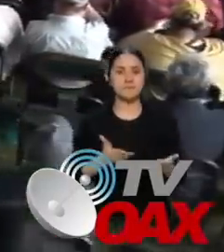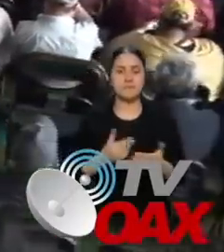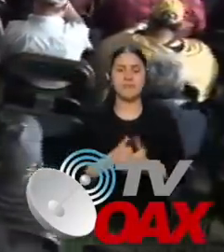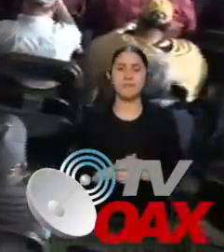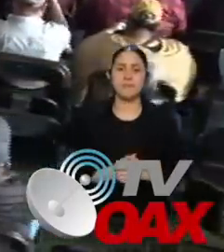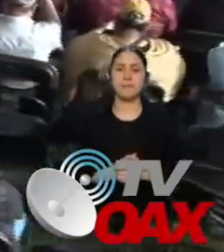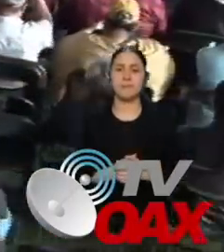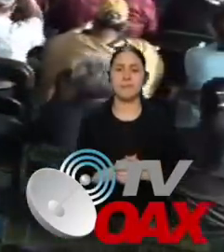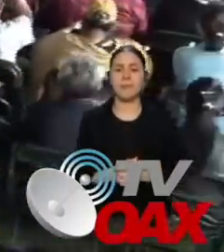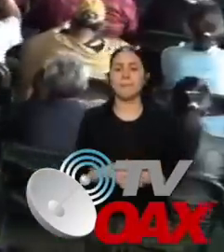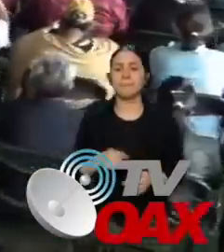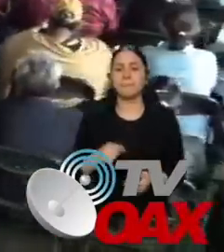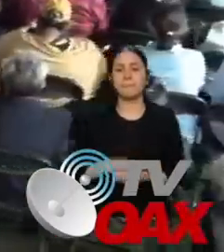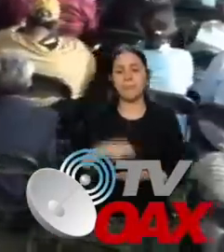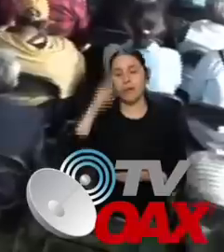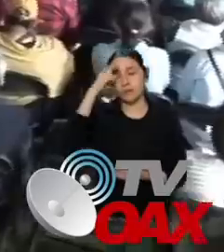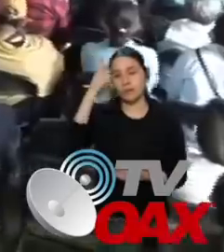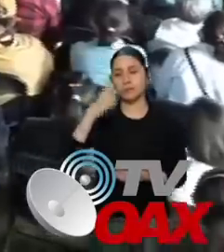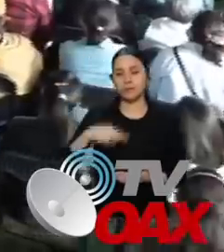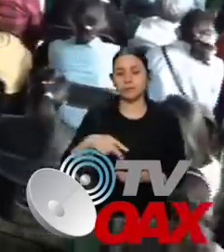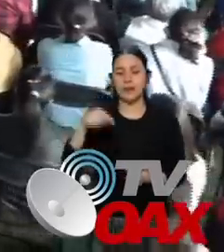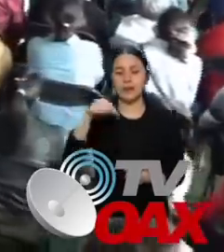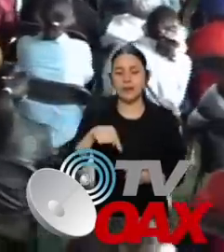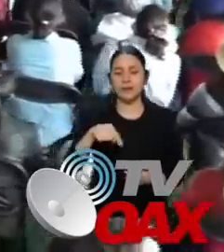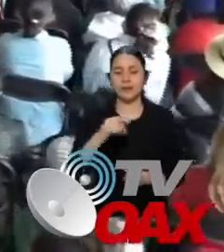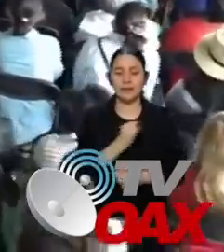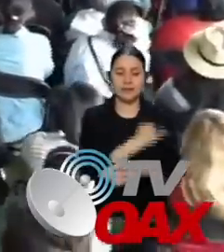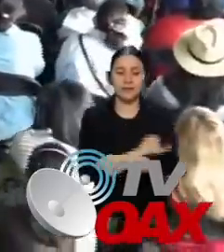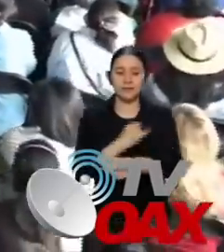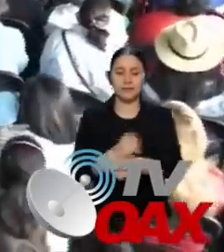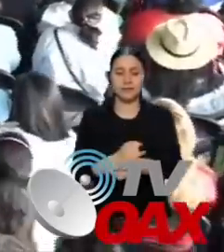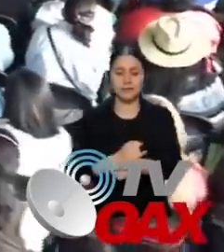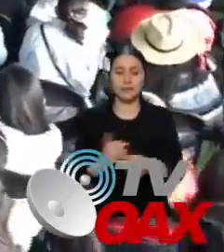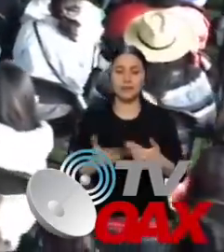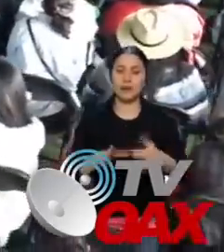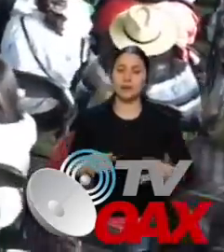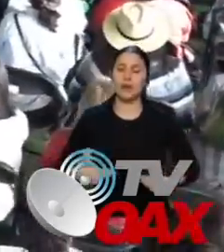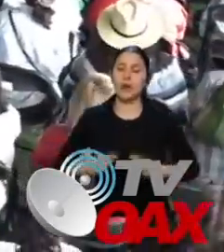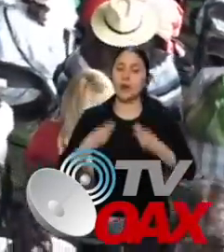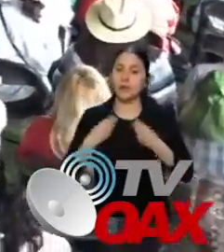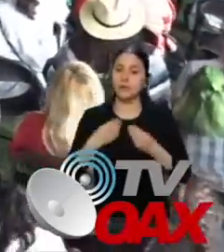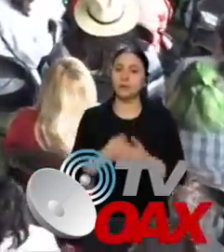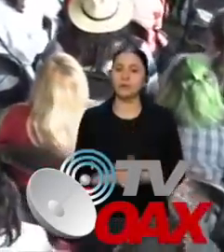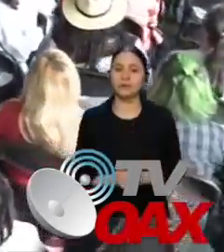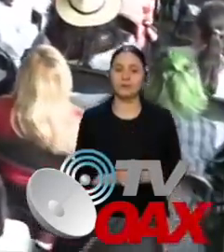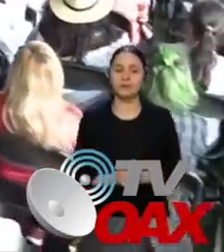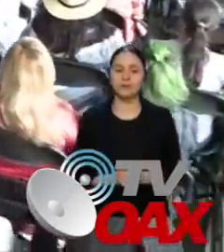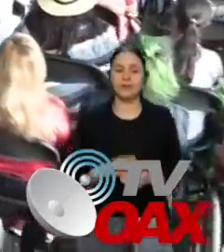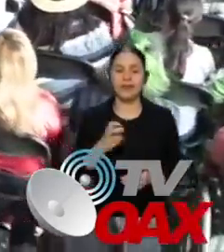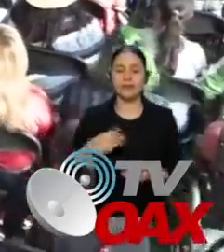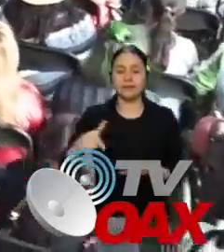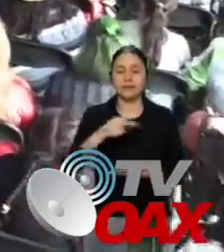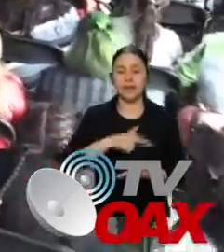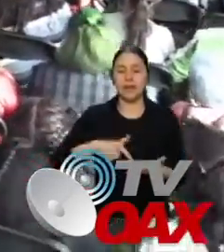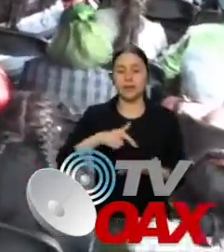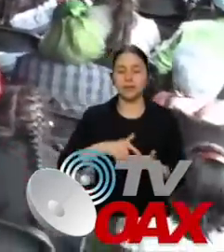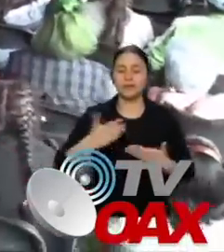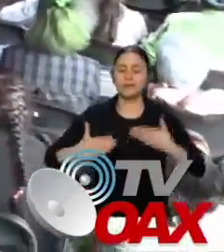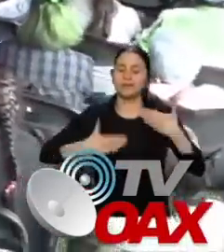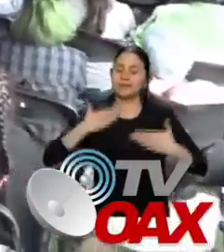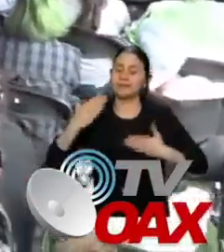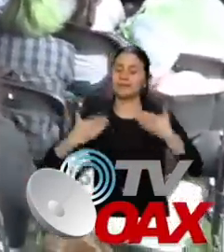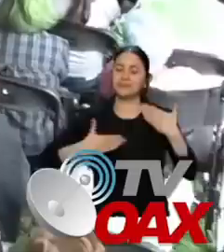la presencia de la cantante mexicana Eugenia León, la Escuela de Ballet Folclórico de México y